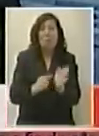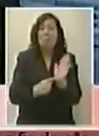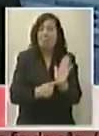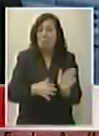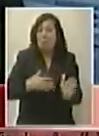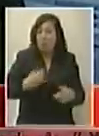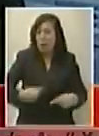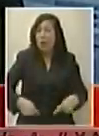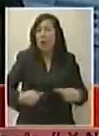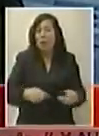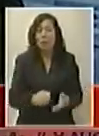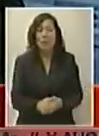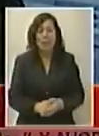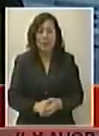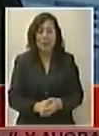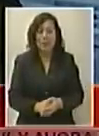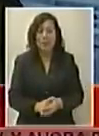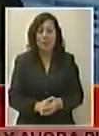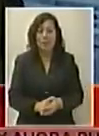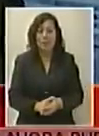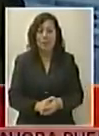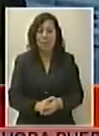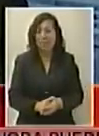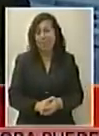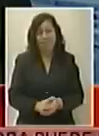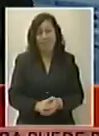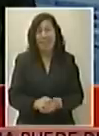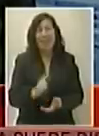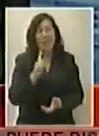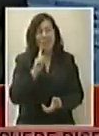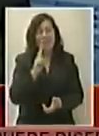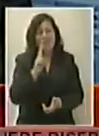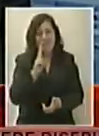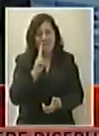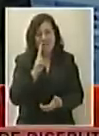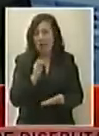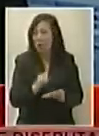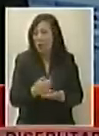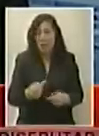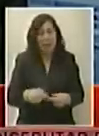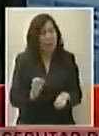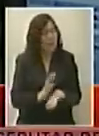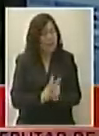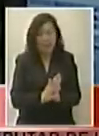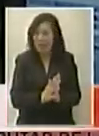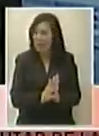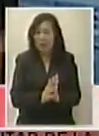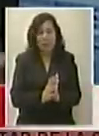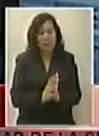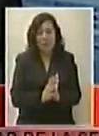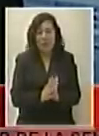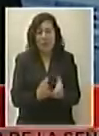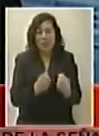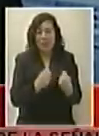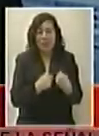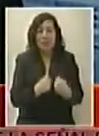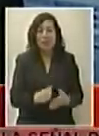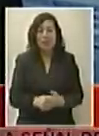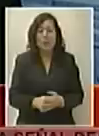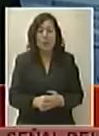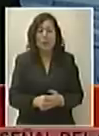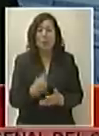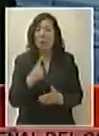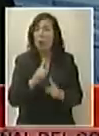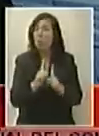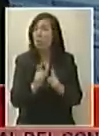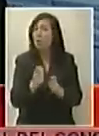que podemos competir era una tomada de pelo por cierto porque en todos estos años no ha habido competencia quedo a su disposición señores